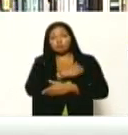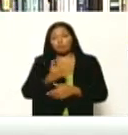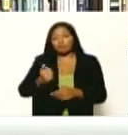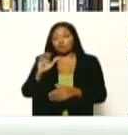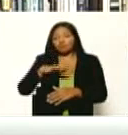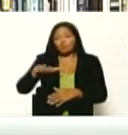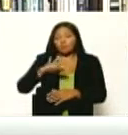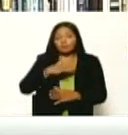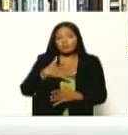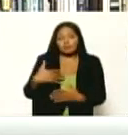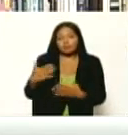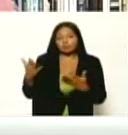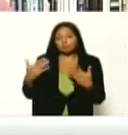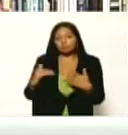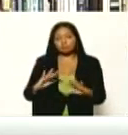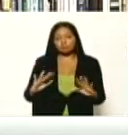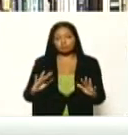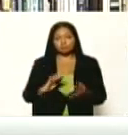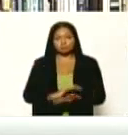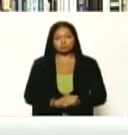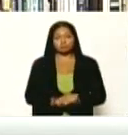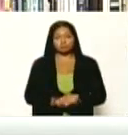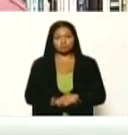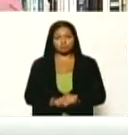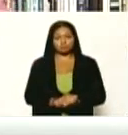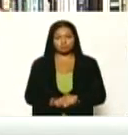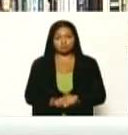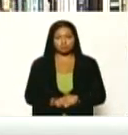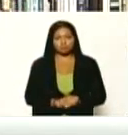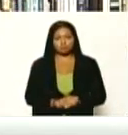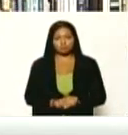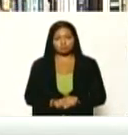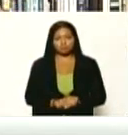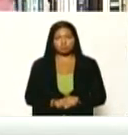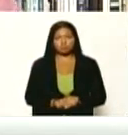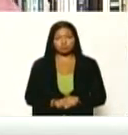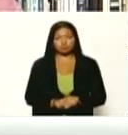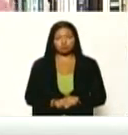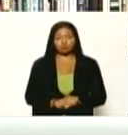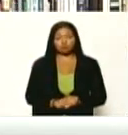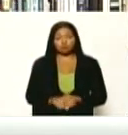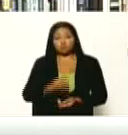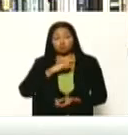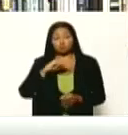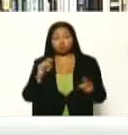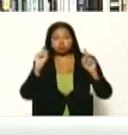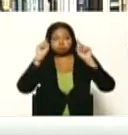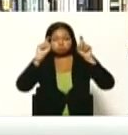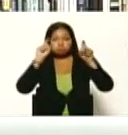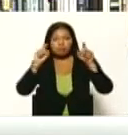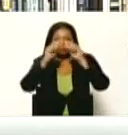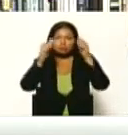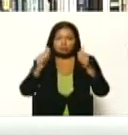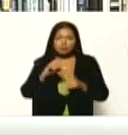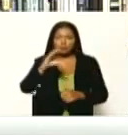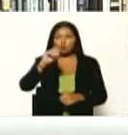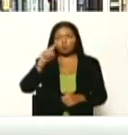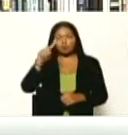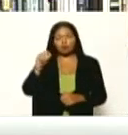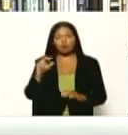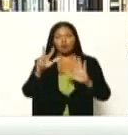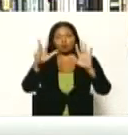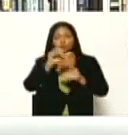venga, venga de donde venga. Y bueno, reclamamos el sistema COVAX porque no puede ser 8 semanas con un dinero